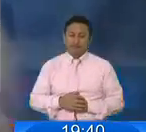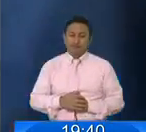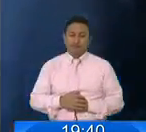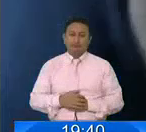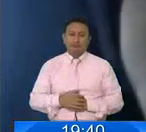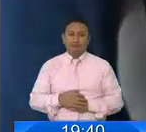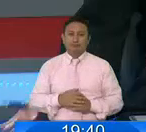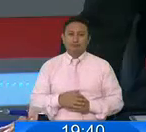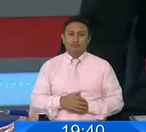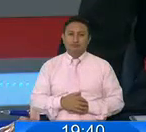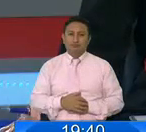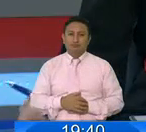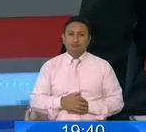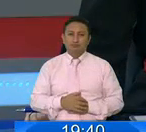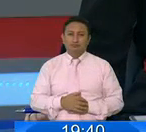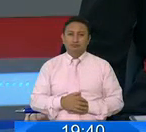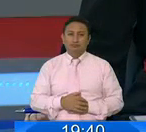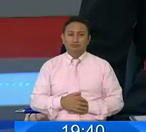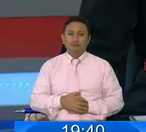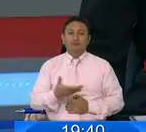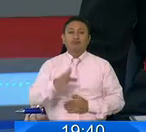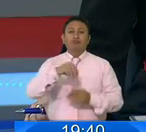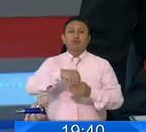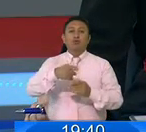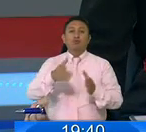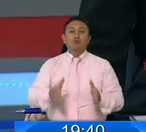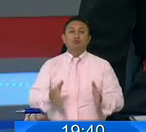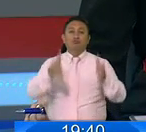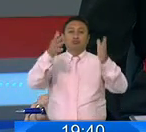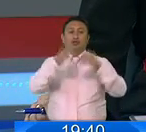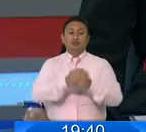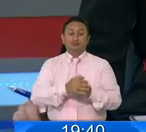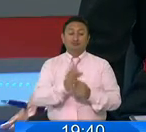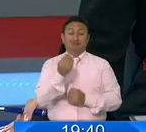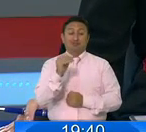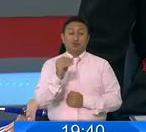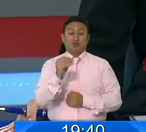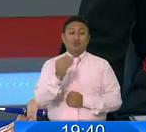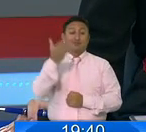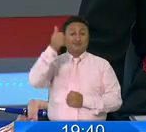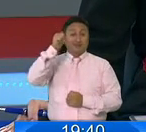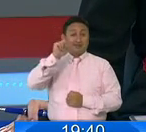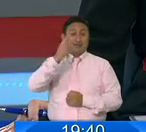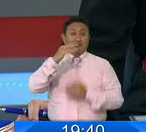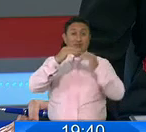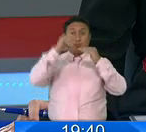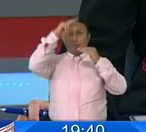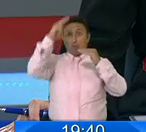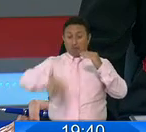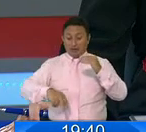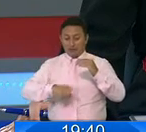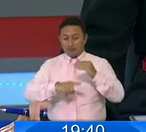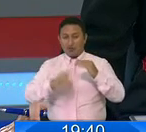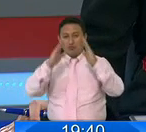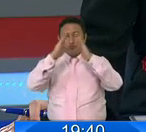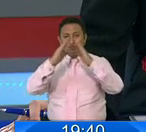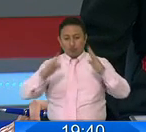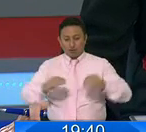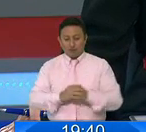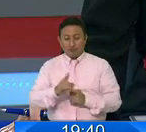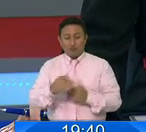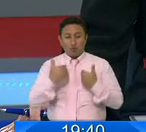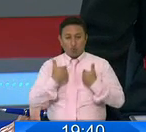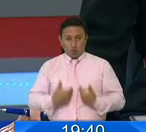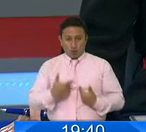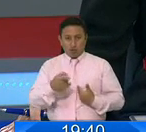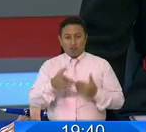morales en los exteriores del edificio donde vivía el menor que cayó de un tercer piso se levantó una capilla ardiente donde fueron velados los